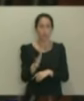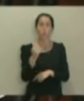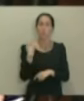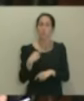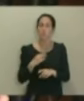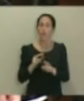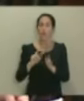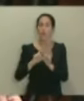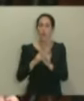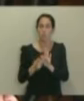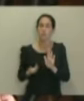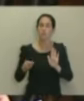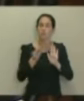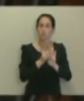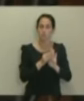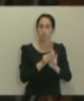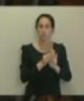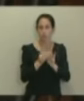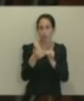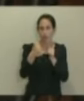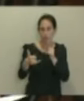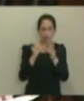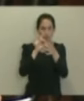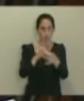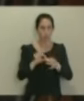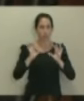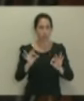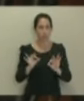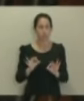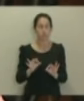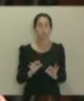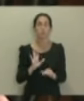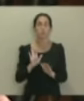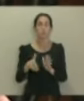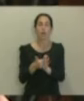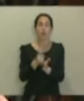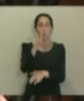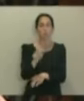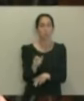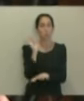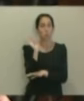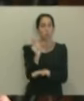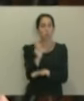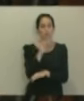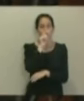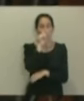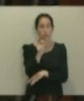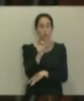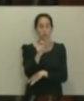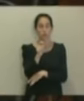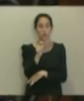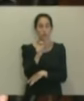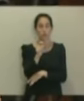enmiendas, que iban en una línea determinada, hasta que la ponente del Partido Socialista cambió el sentido